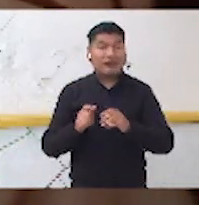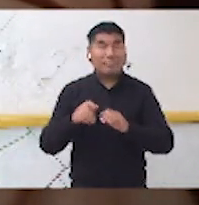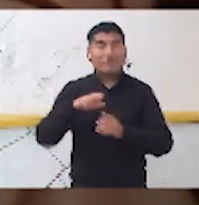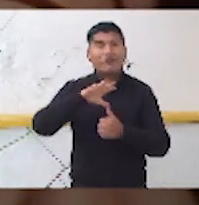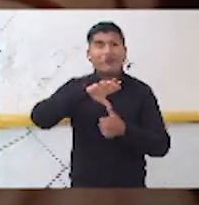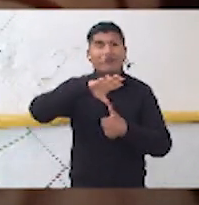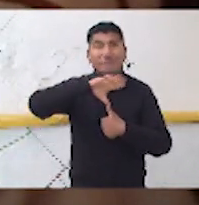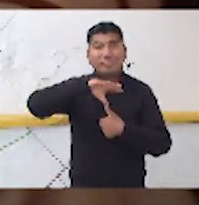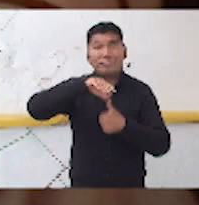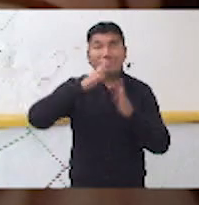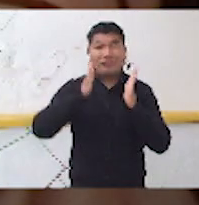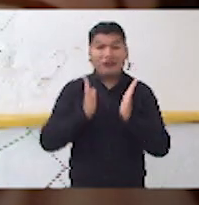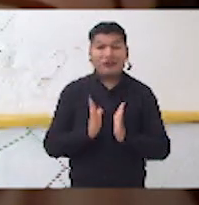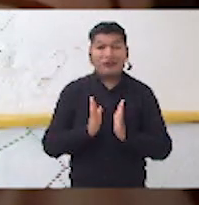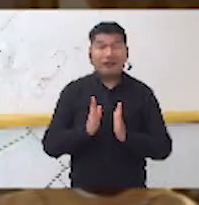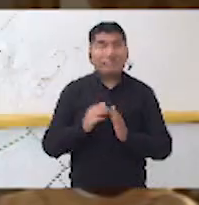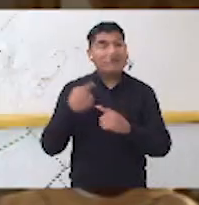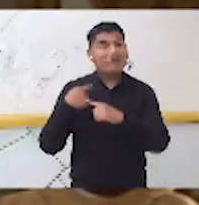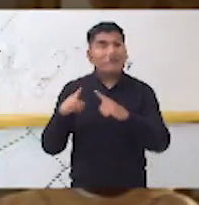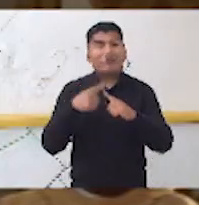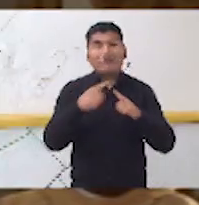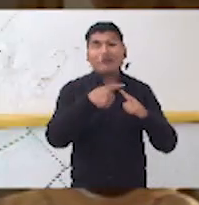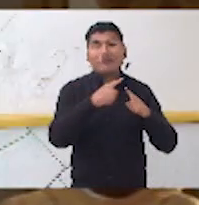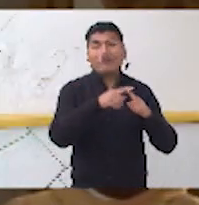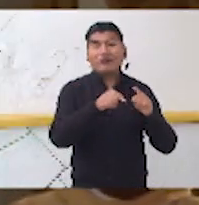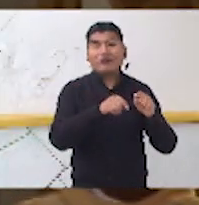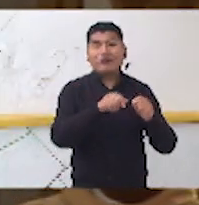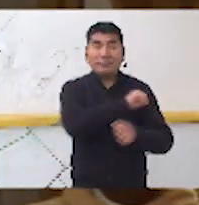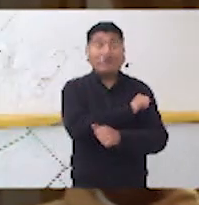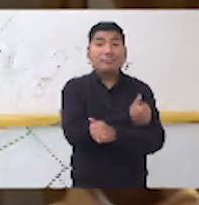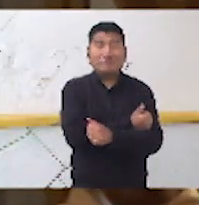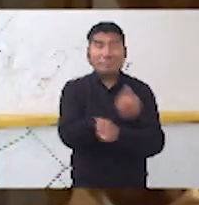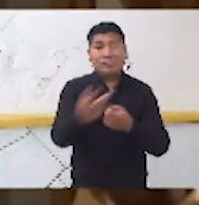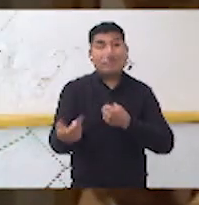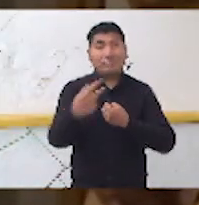demás autoridades locales de nuestras comunidades que se han hecho